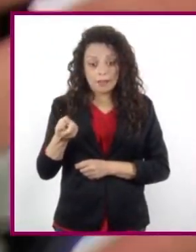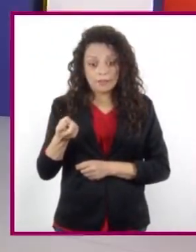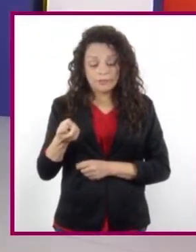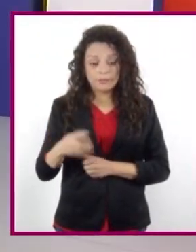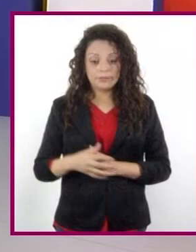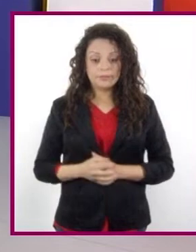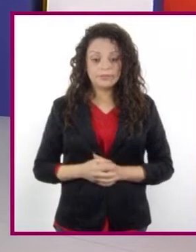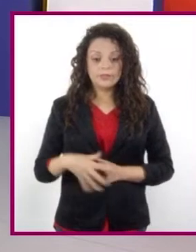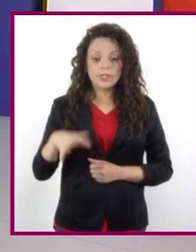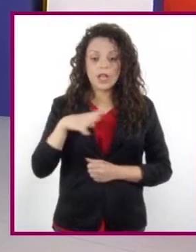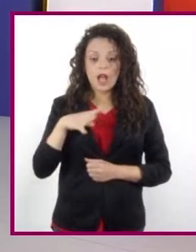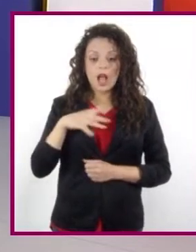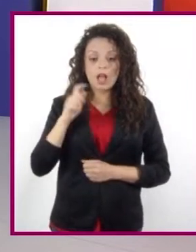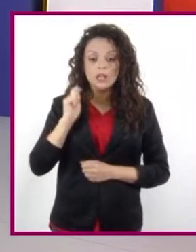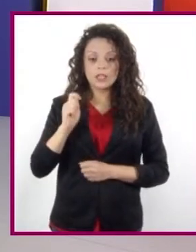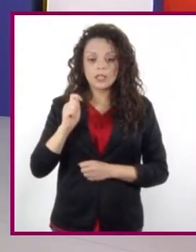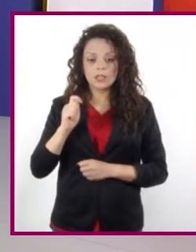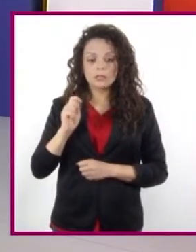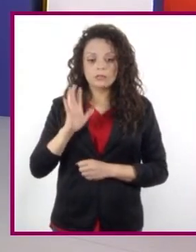Tiene un conector,